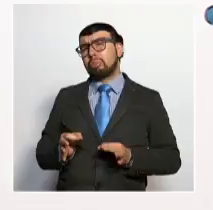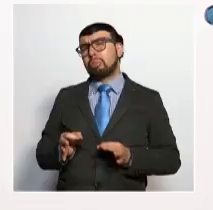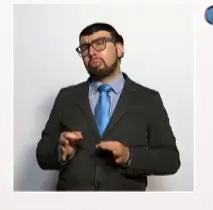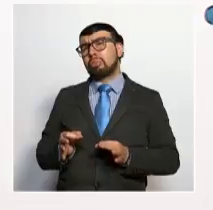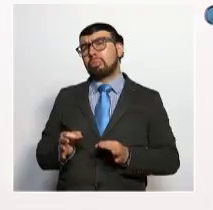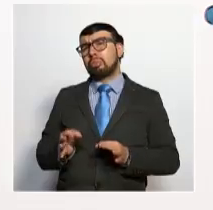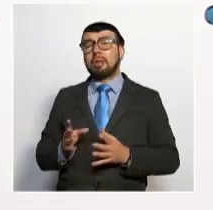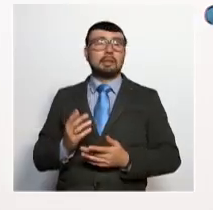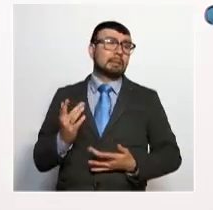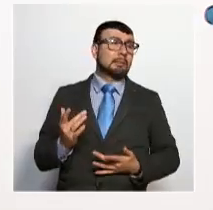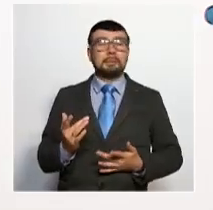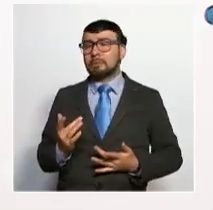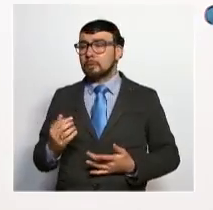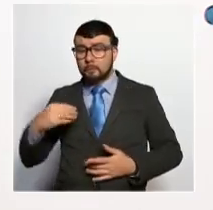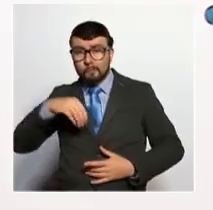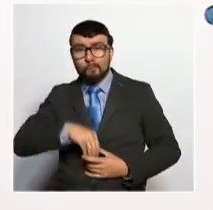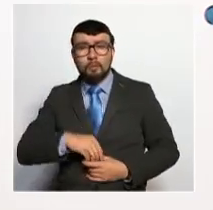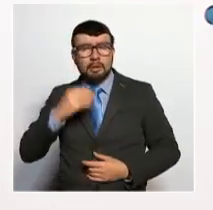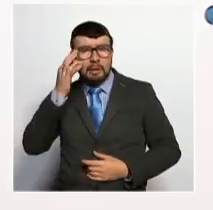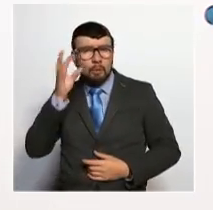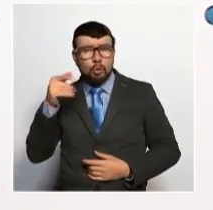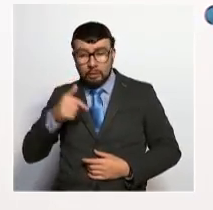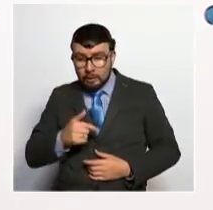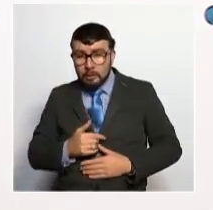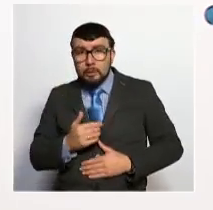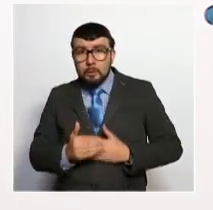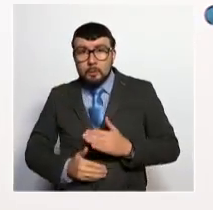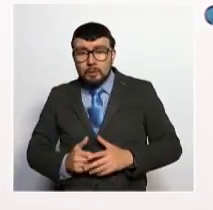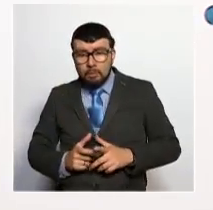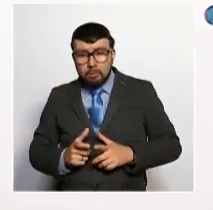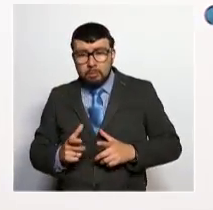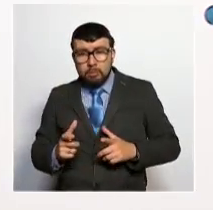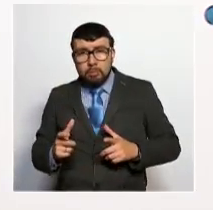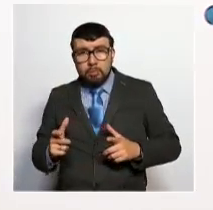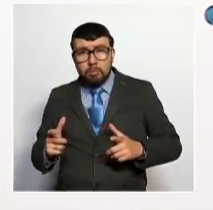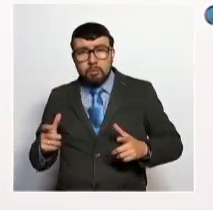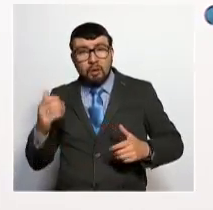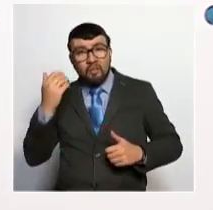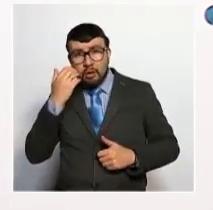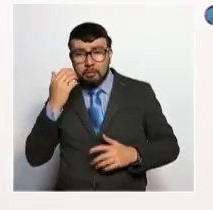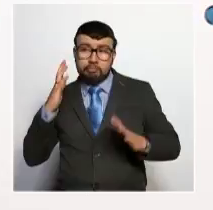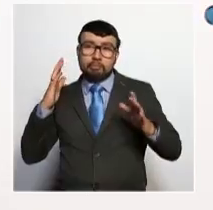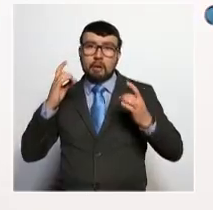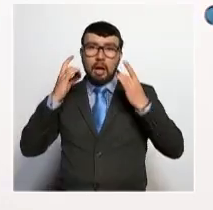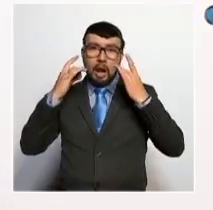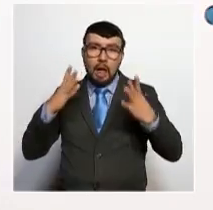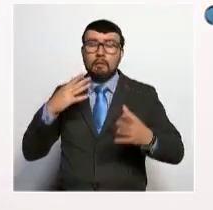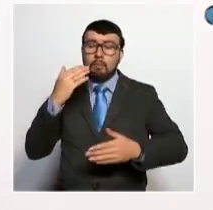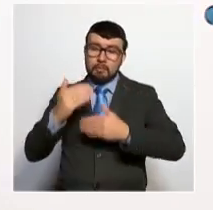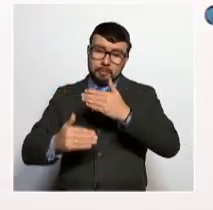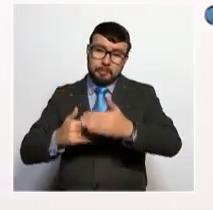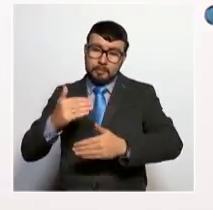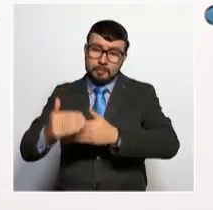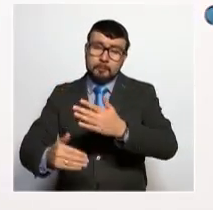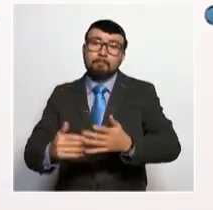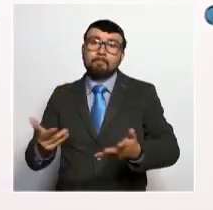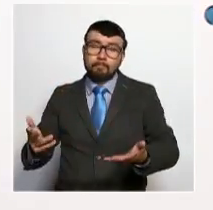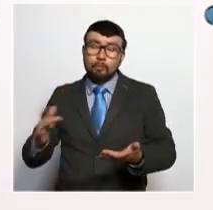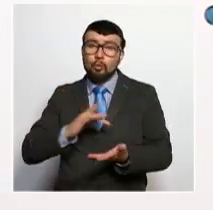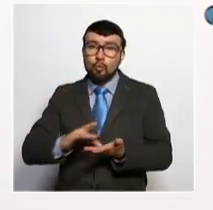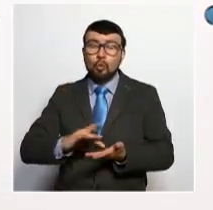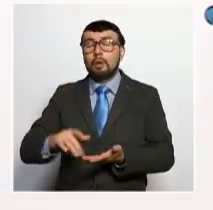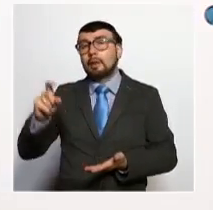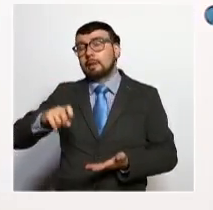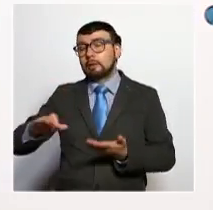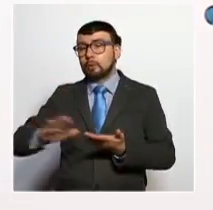Entonces si tiene un proceso importante de diagnóstico se le va a retardar y lógico pues va a avanzar el proceso y se va a